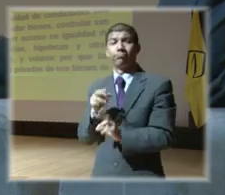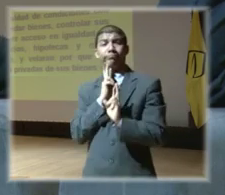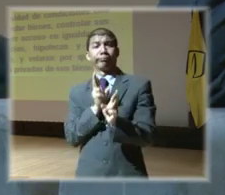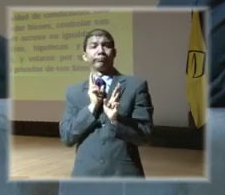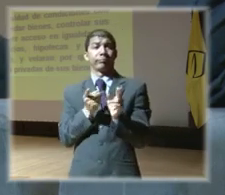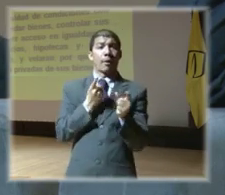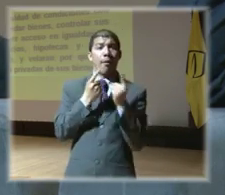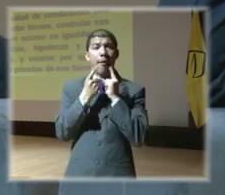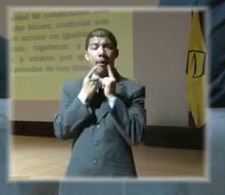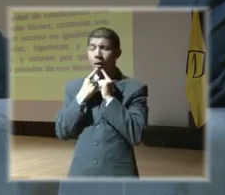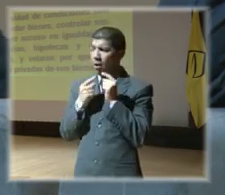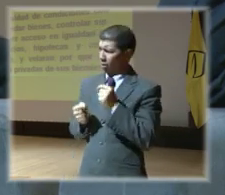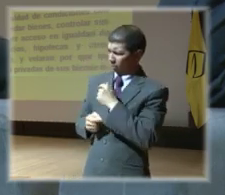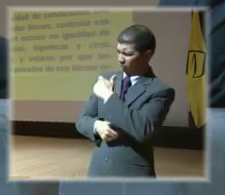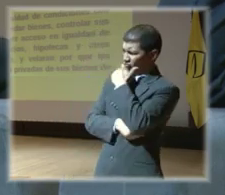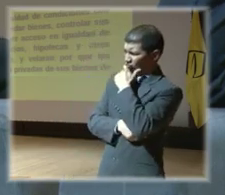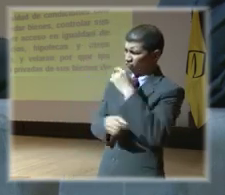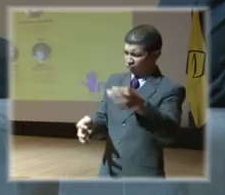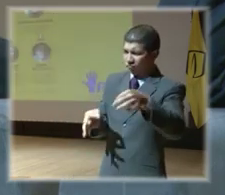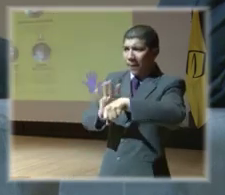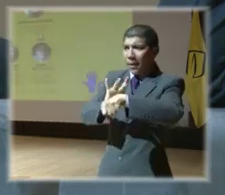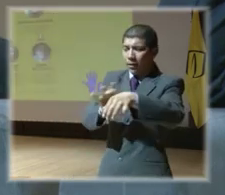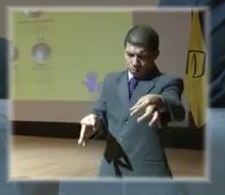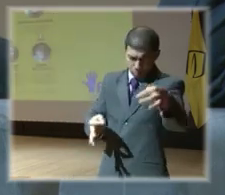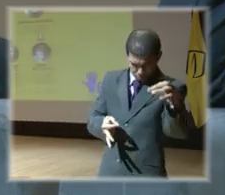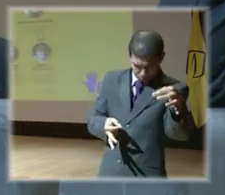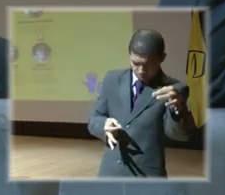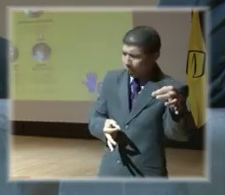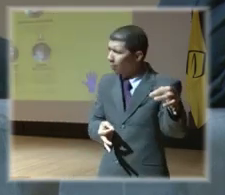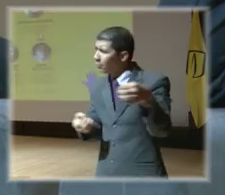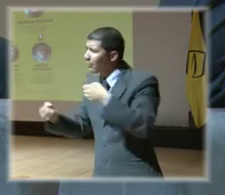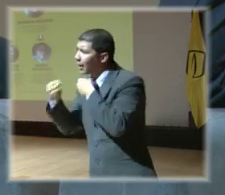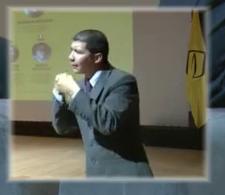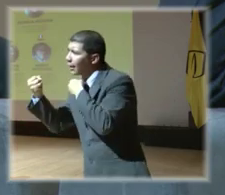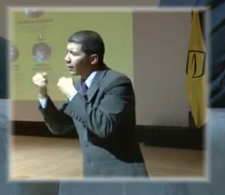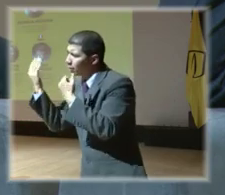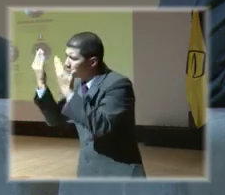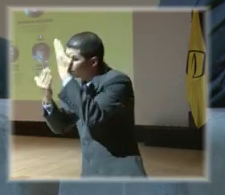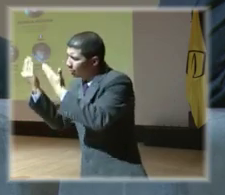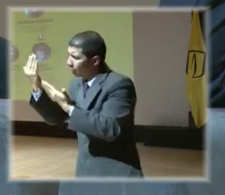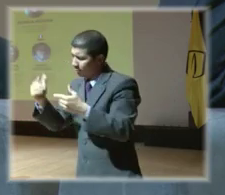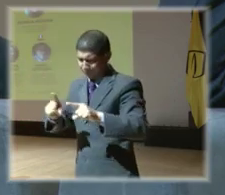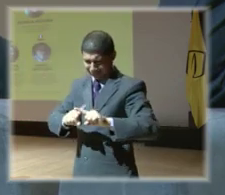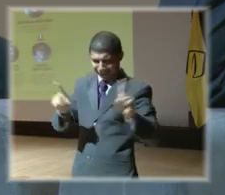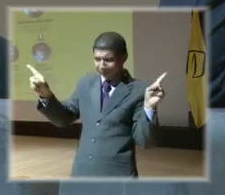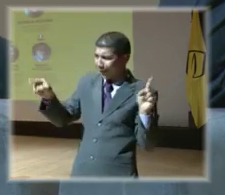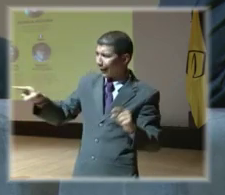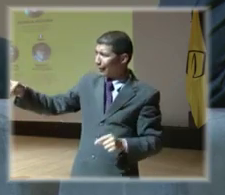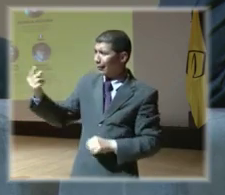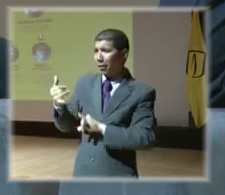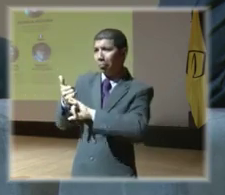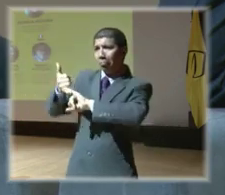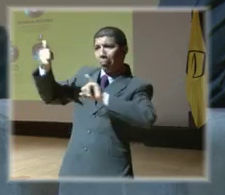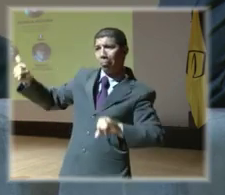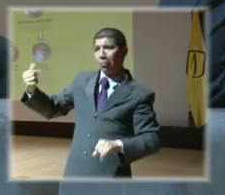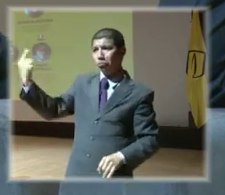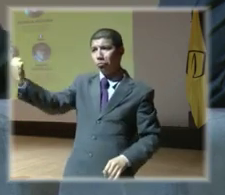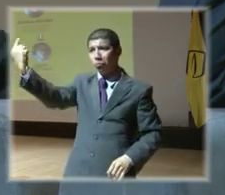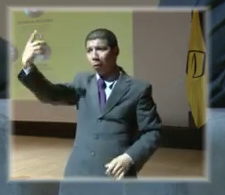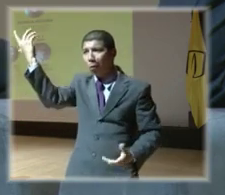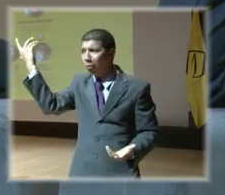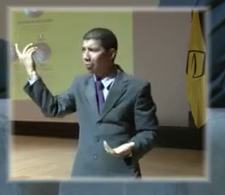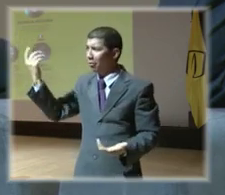me parece que la respuesta que puede dar el modelo de apoyo en la toma de decisiones a la familia o